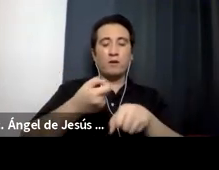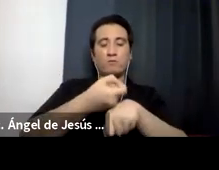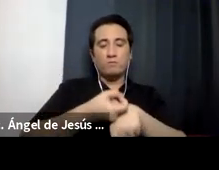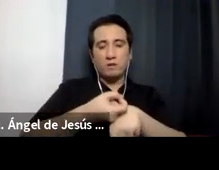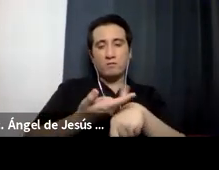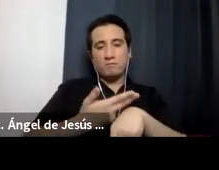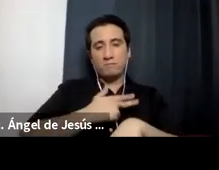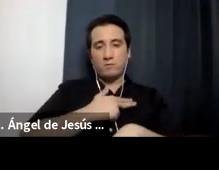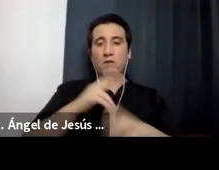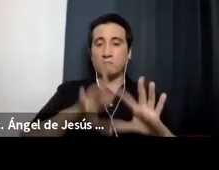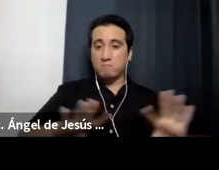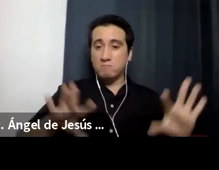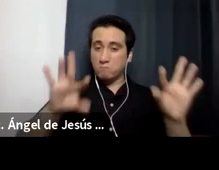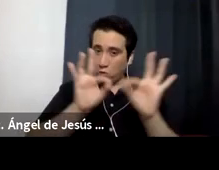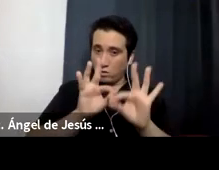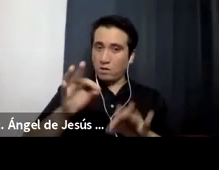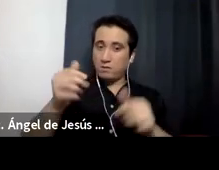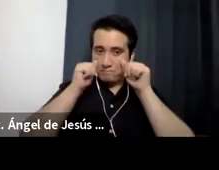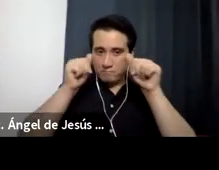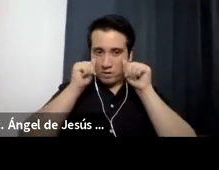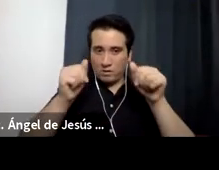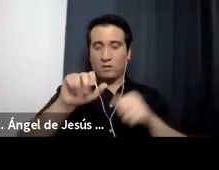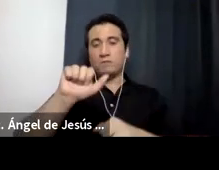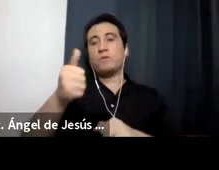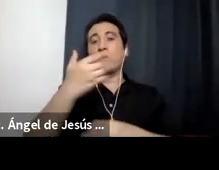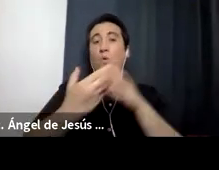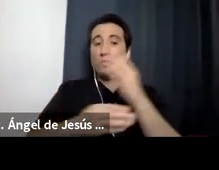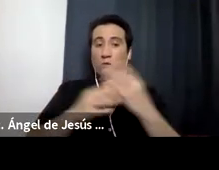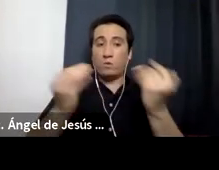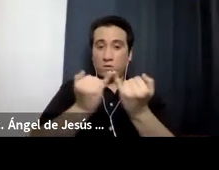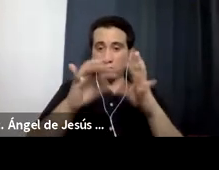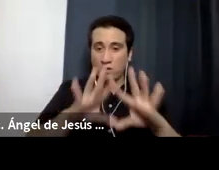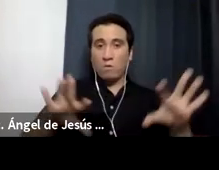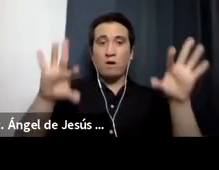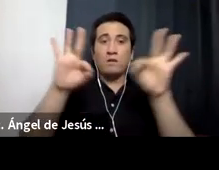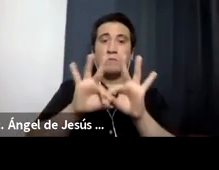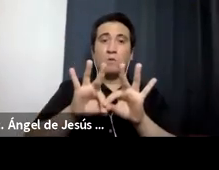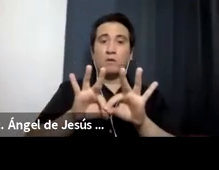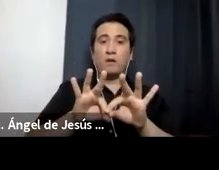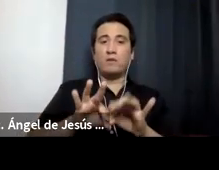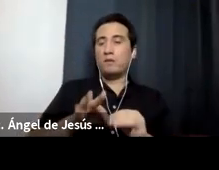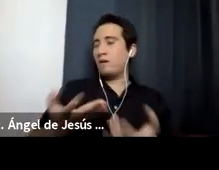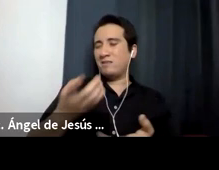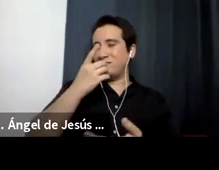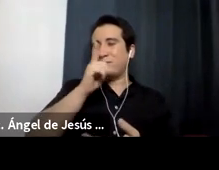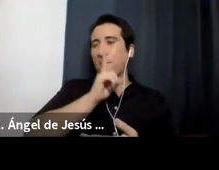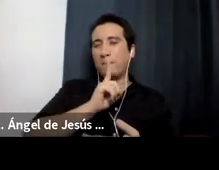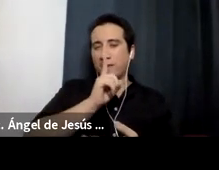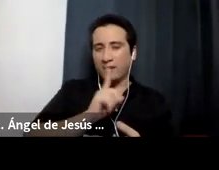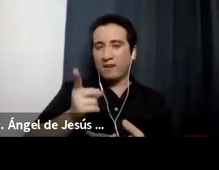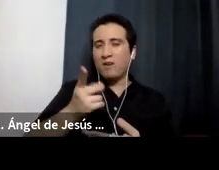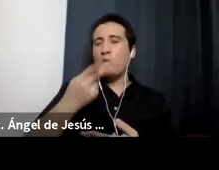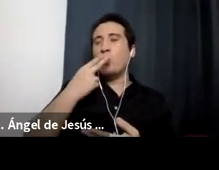muy pendientes. Y otra cosa que también es bien importante es desmentir la creencia de que el uso